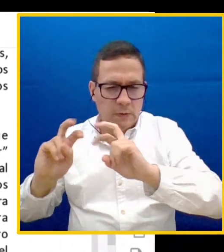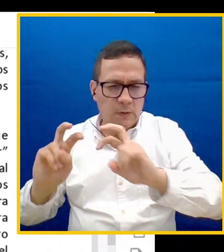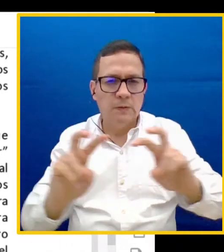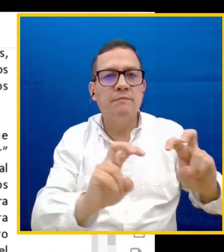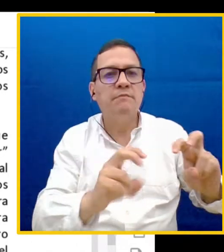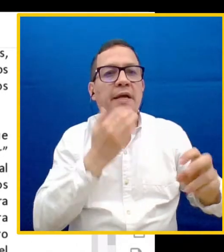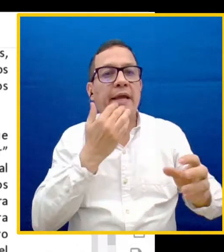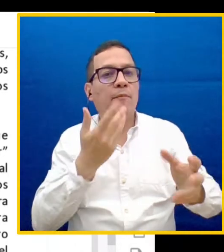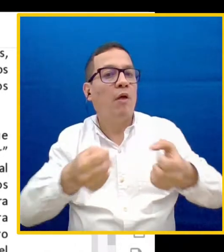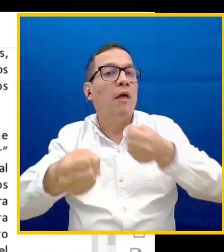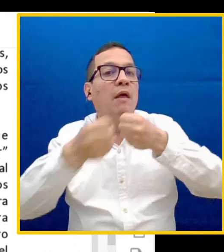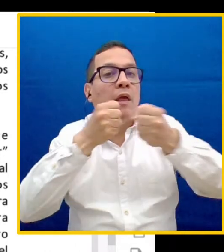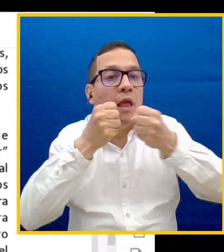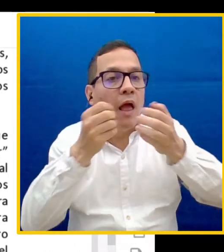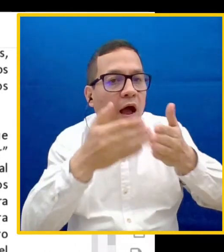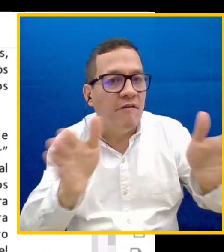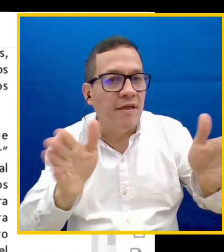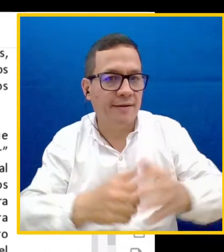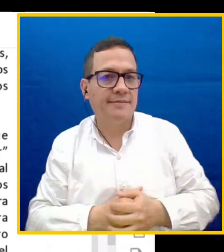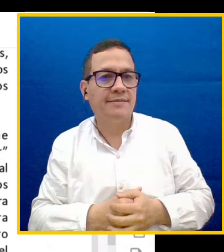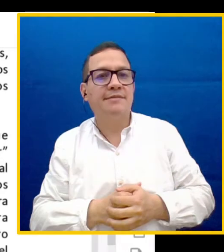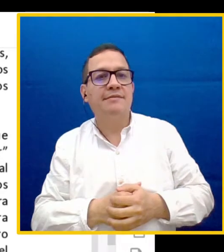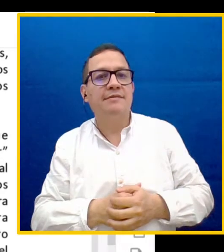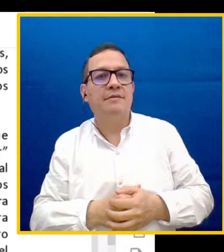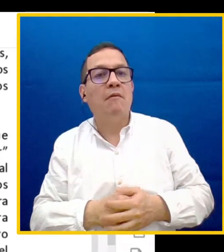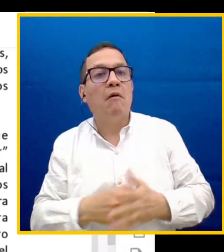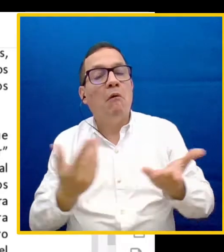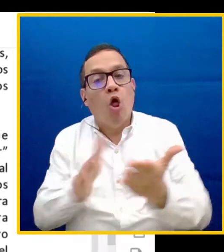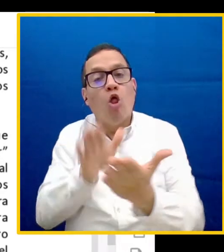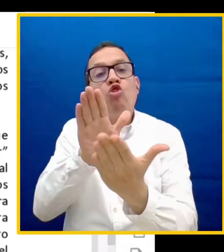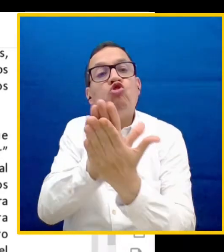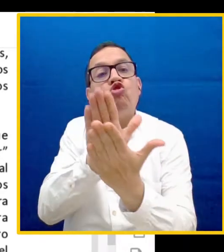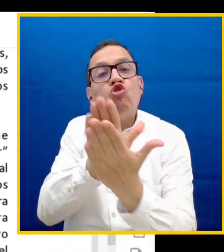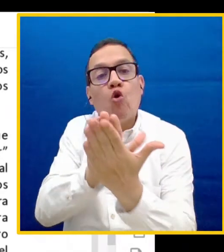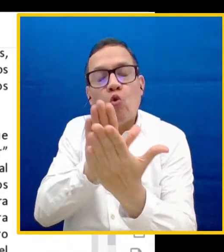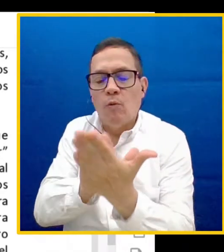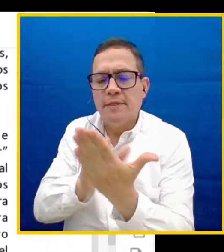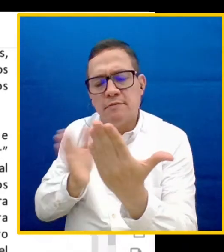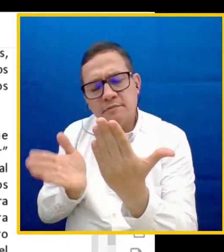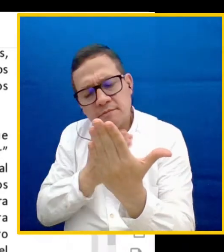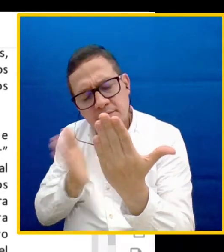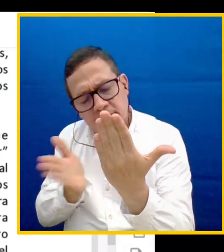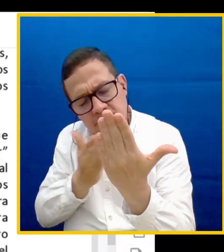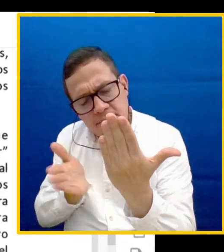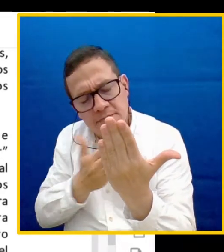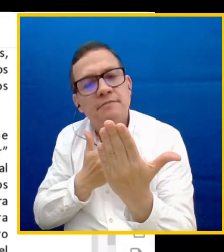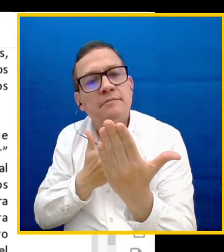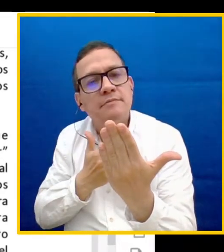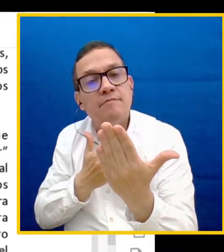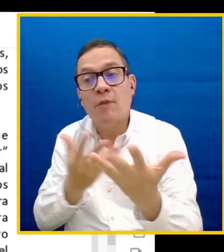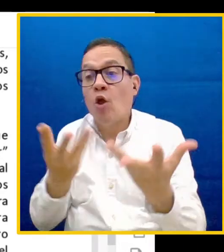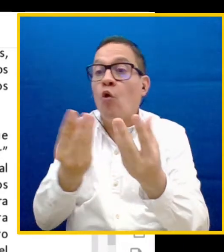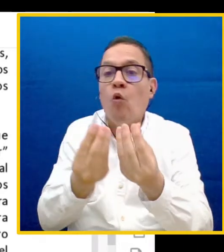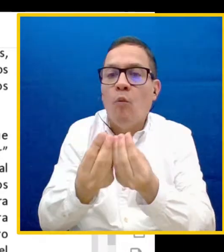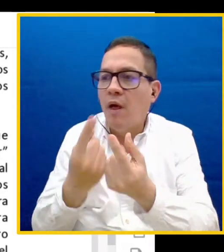Las entrevistas abiertas, la revisión de documentos, la discusión grupal, también